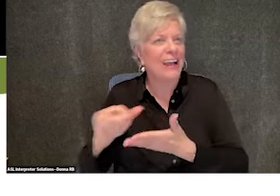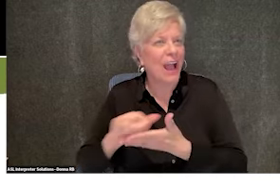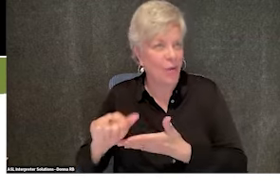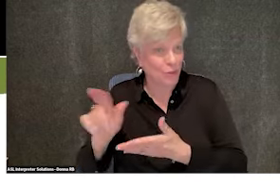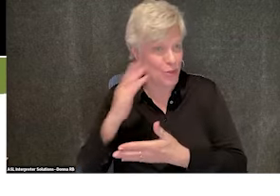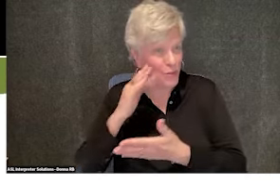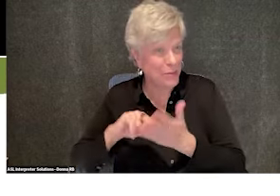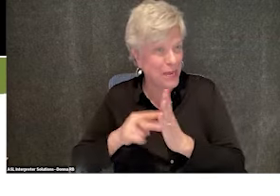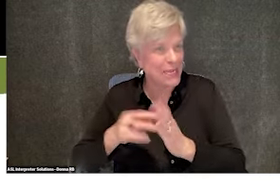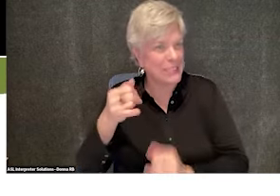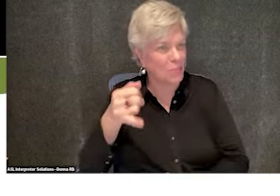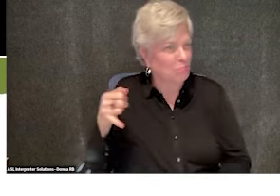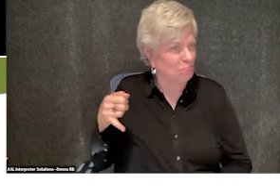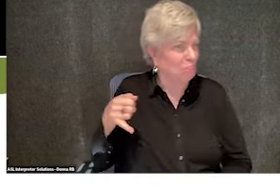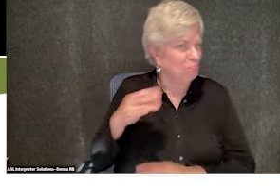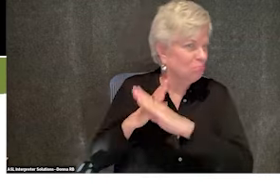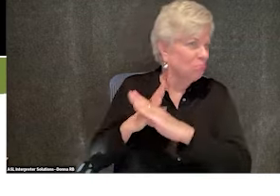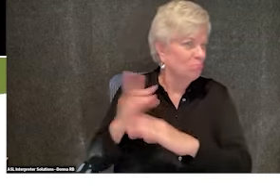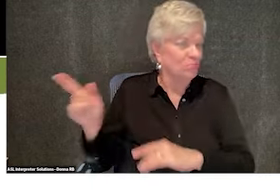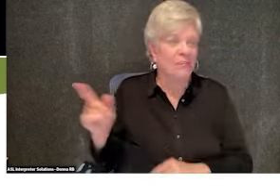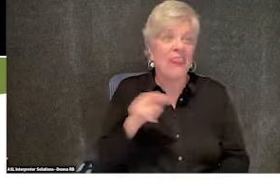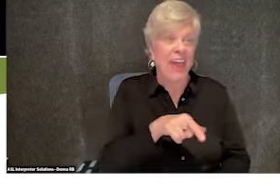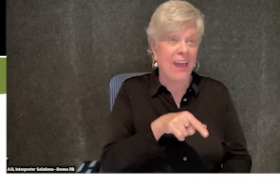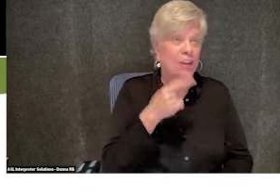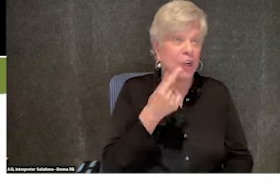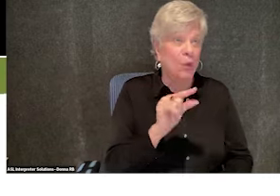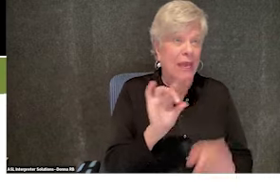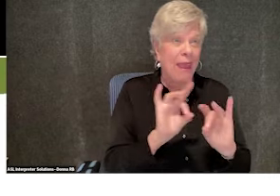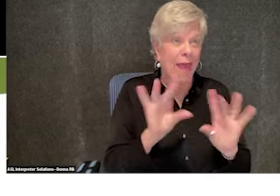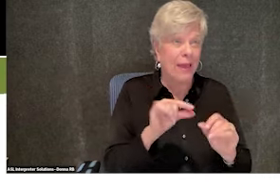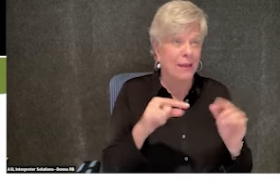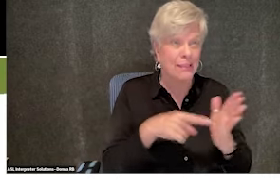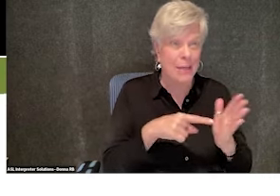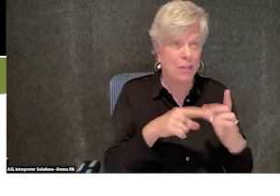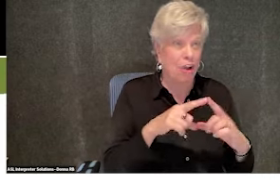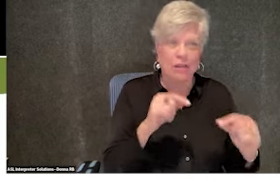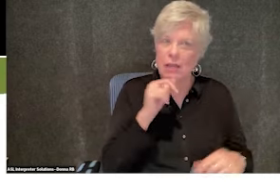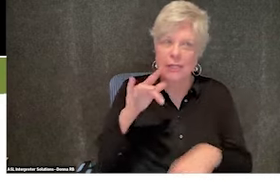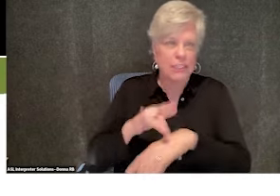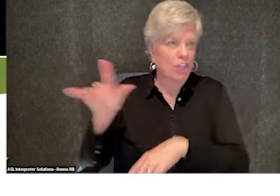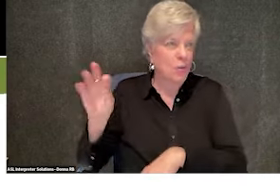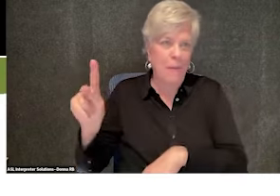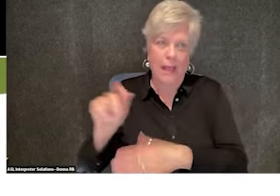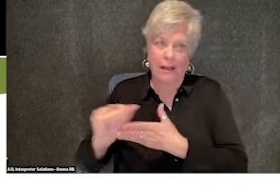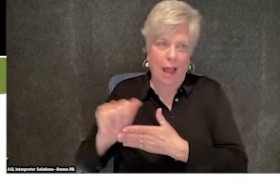tener acceso a todo. Le protege un poco. También hay apoyos también que uno puede tener